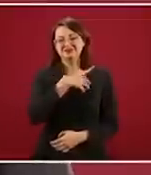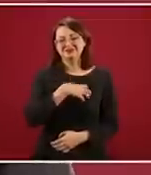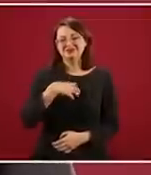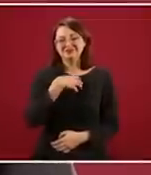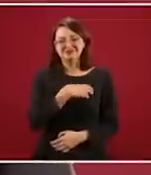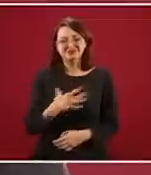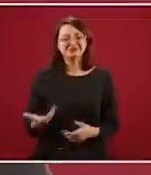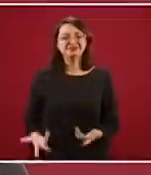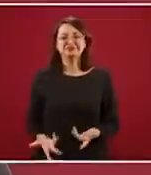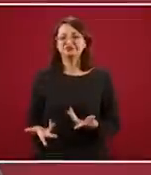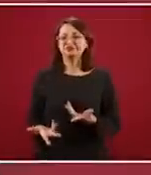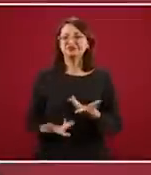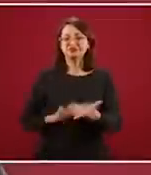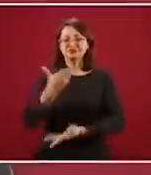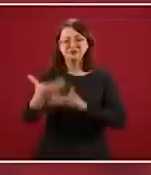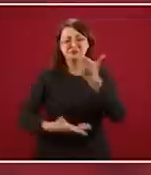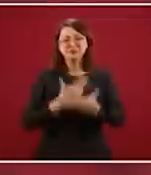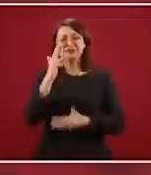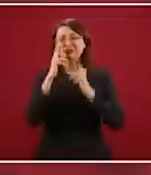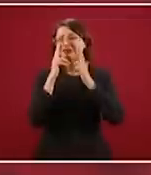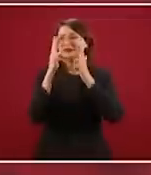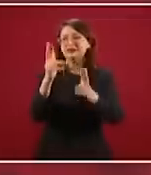con mucho respeto, apenados